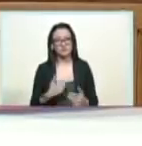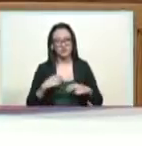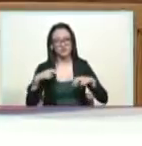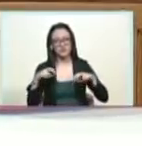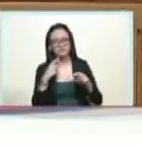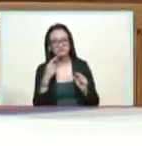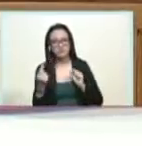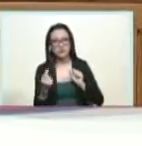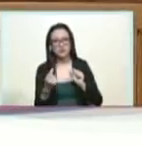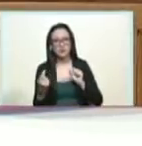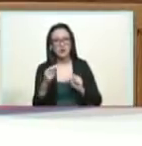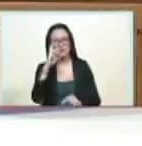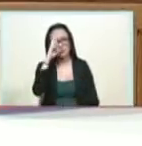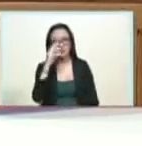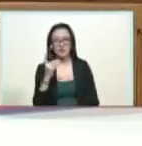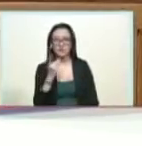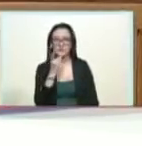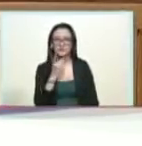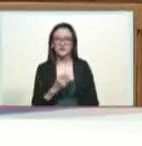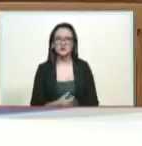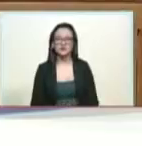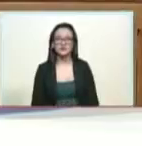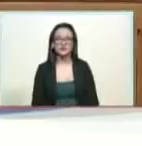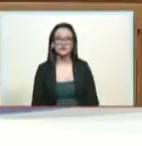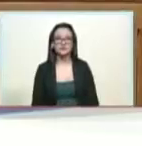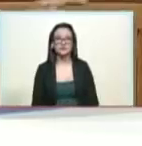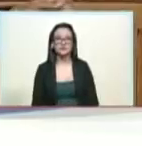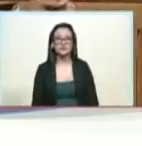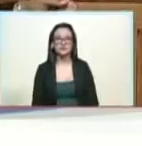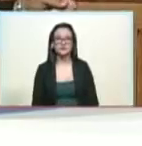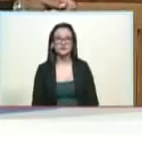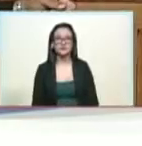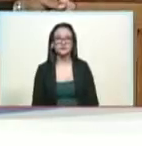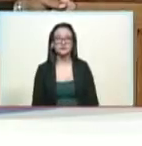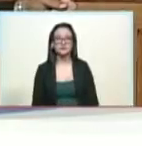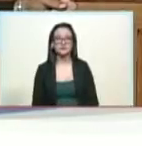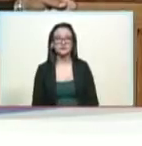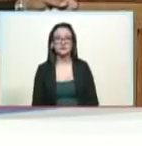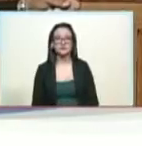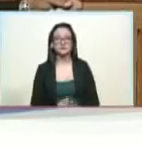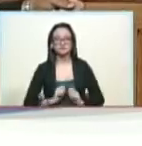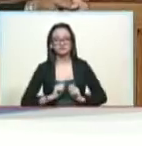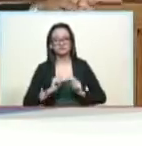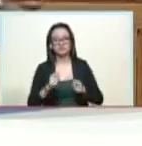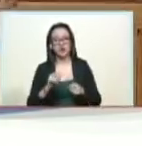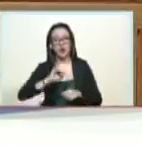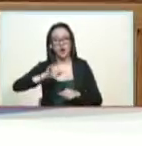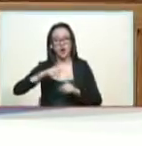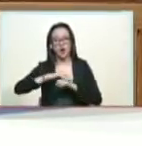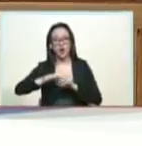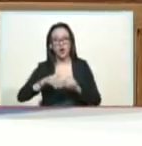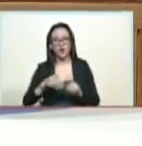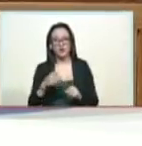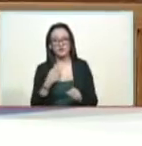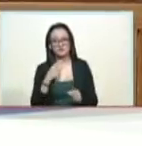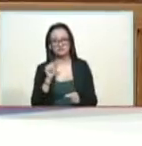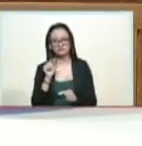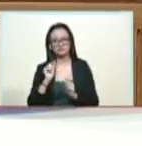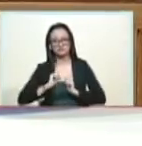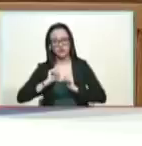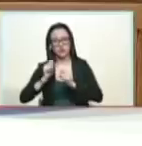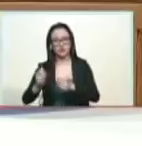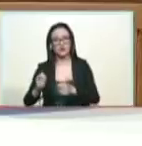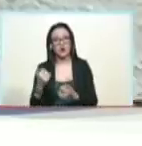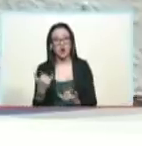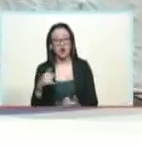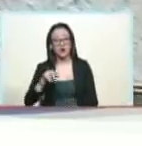a conversar en República Dominicana. Allí yo designé al doctor Jorge Rodríguez,